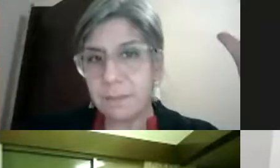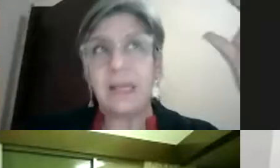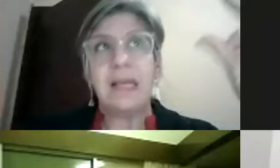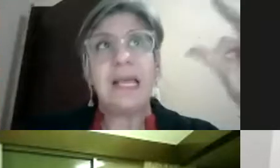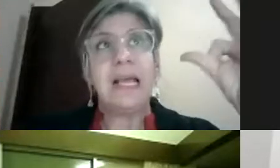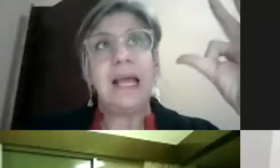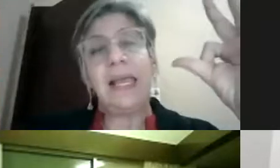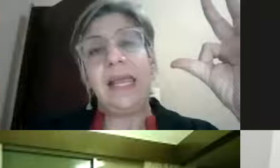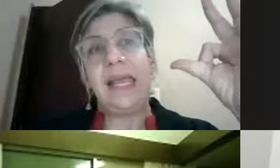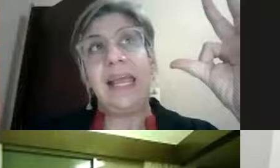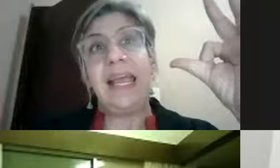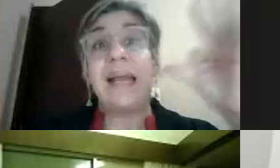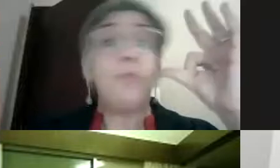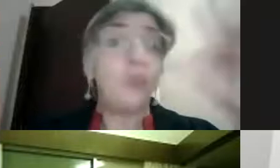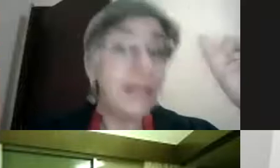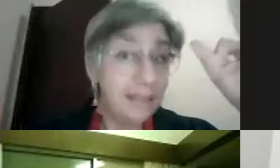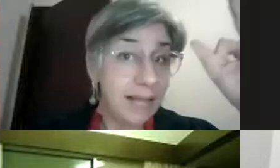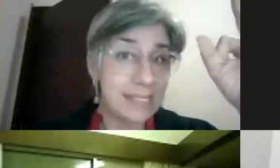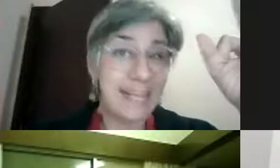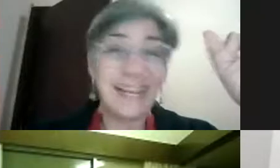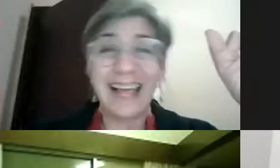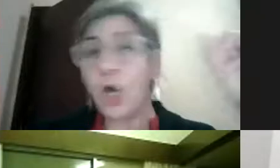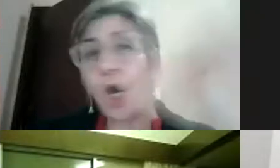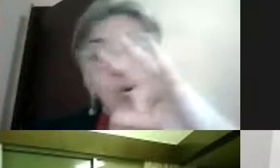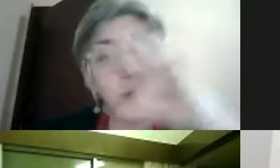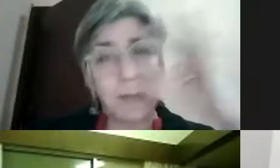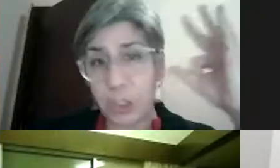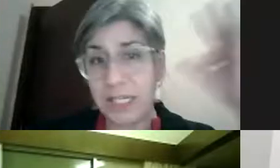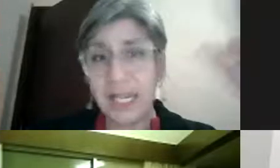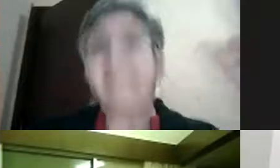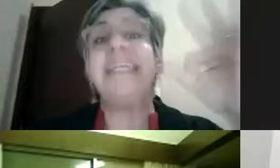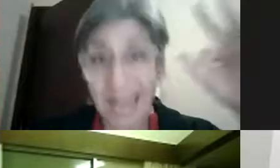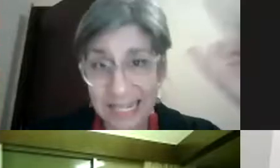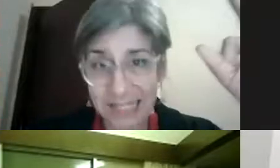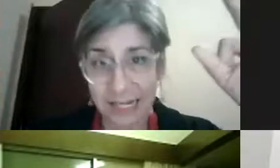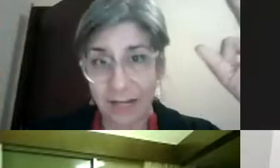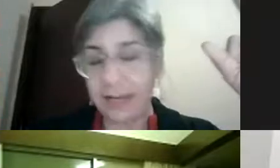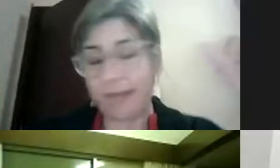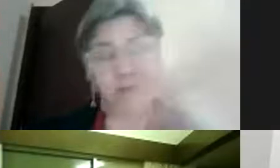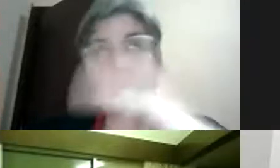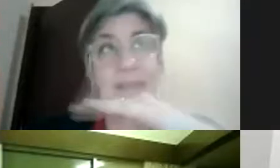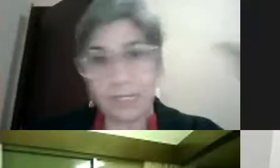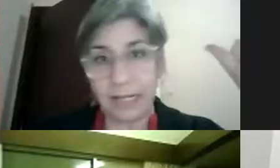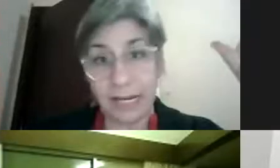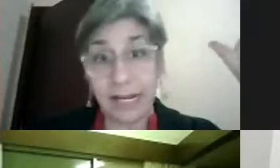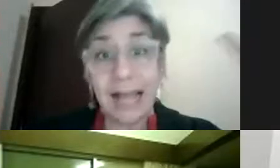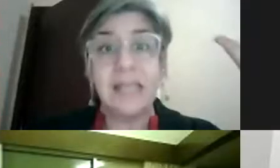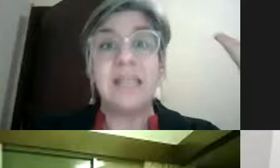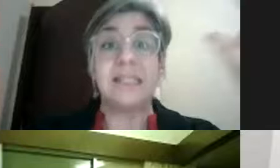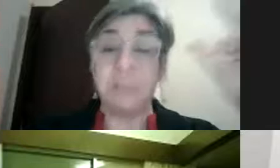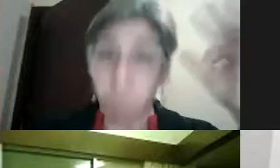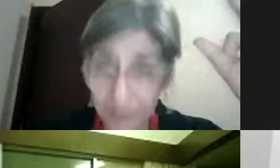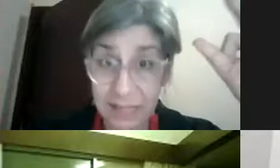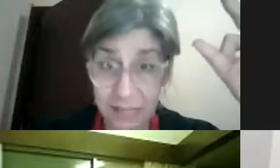mes. En las mutualistas, en la enorme mayoría, y en ACE en